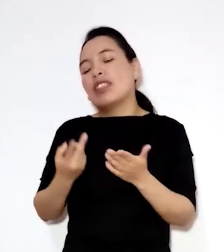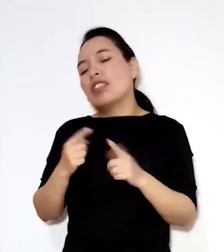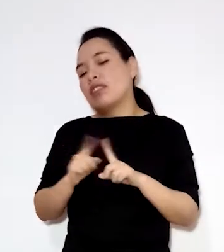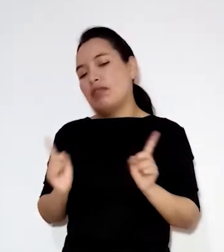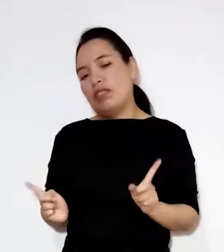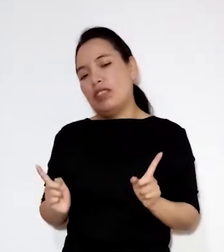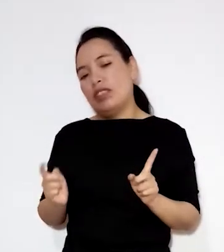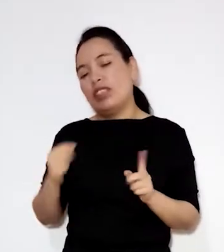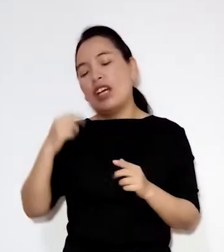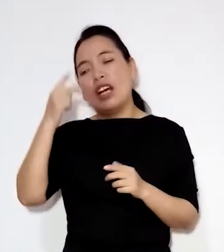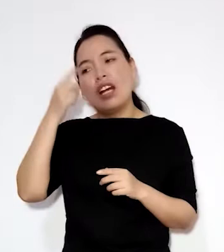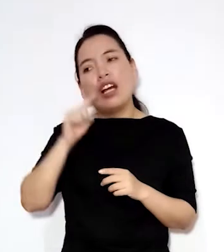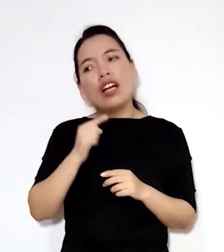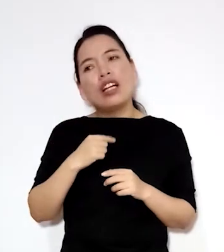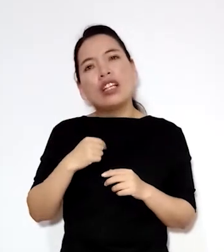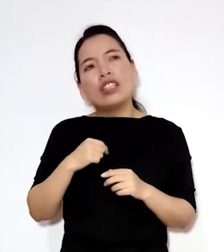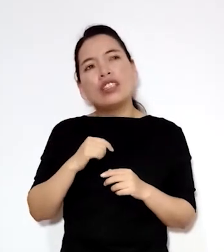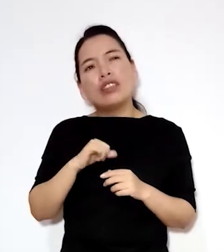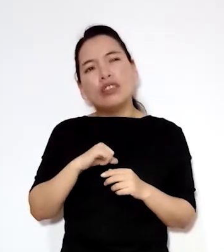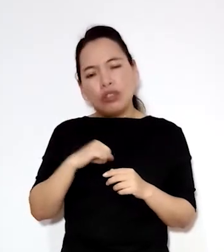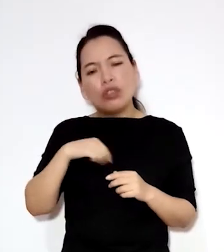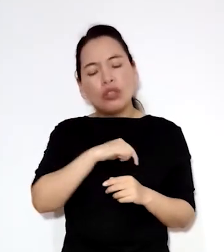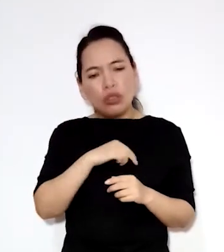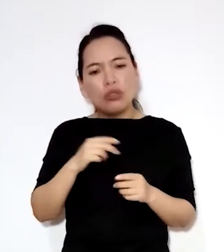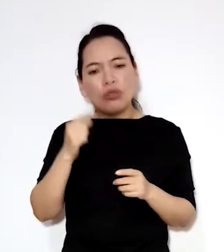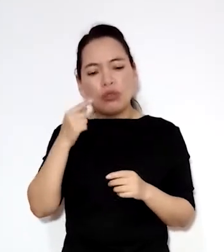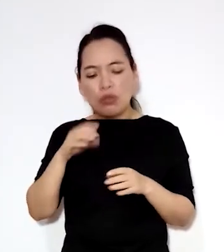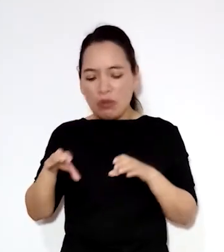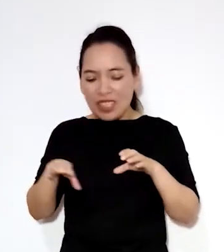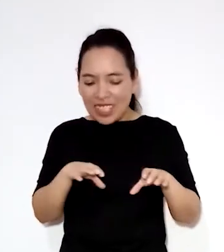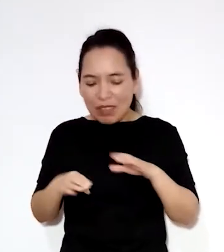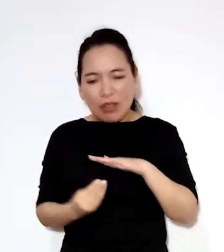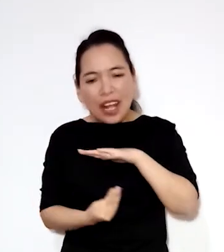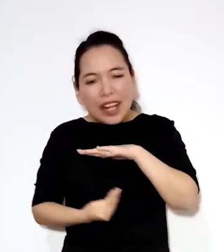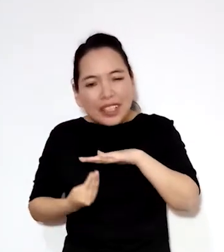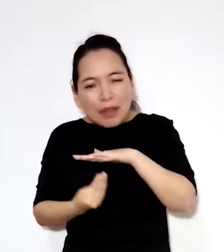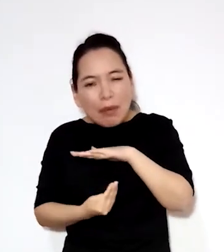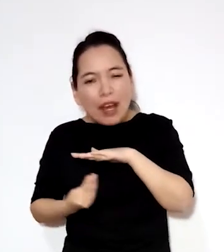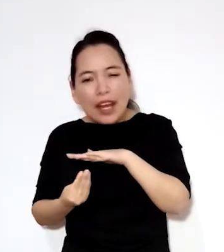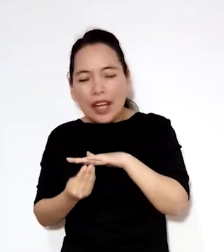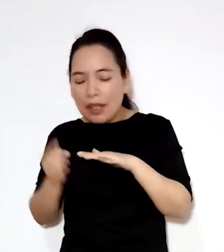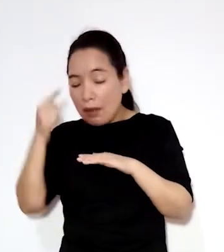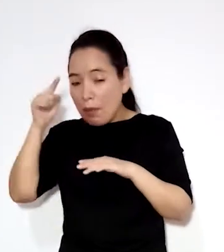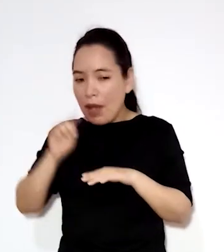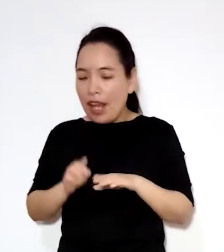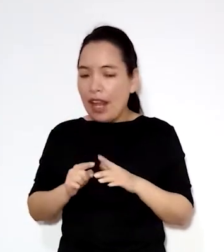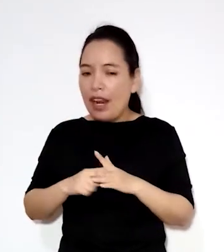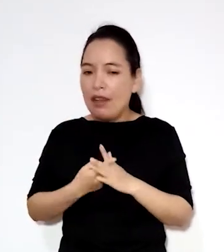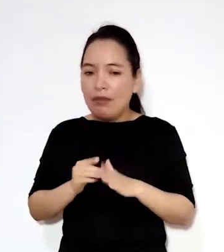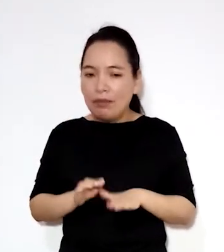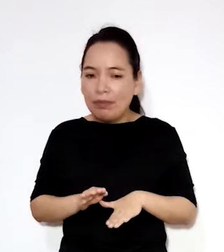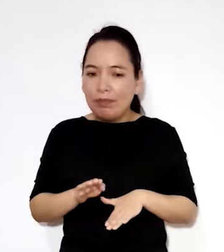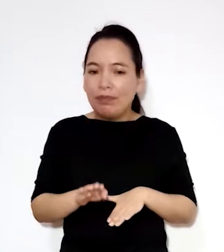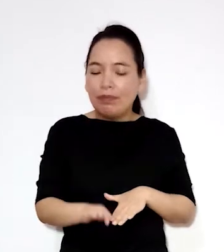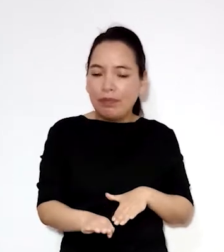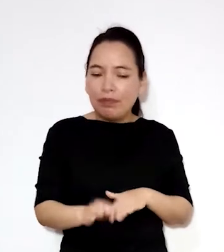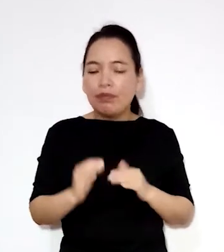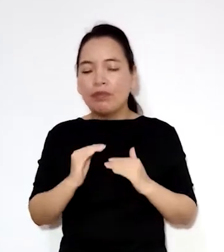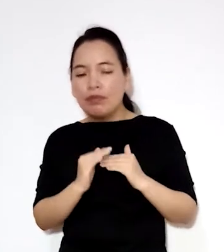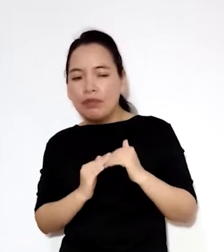hemos planteado un avance parcial. No quisiera usar la palabra progresivo porque progresivo tiene un